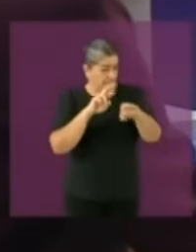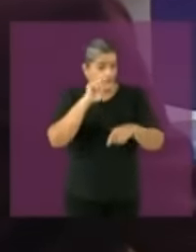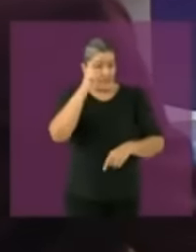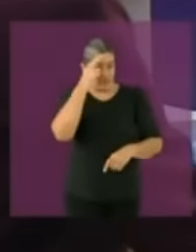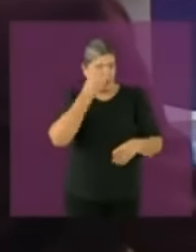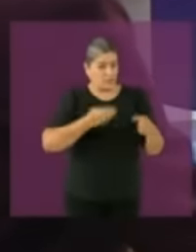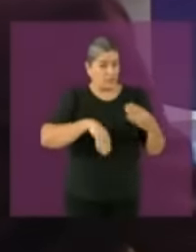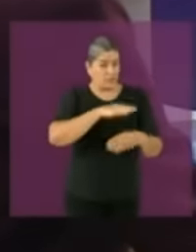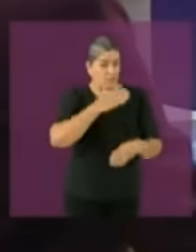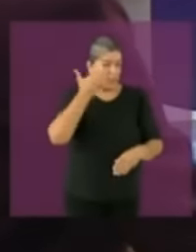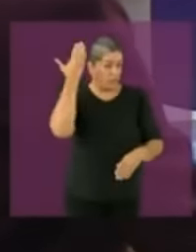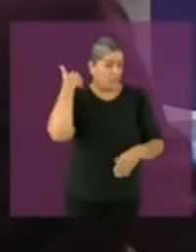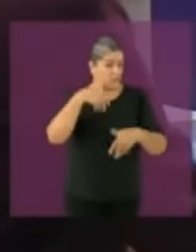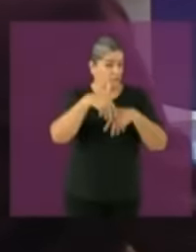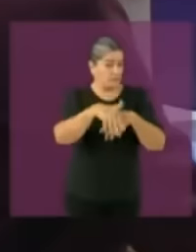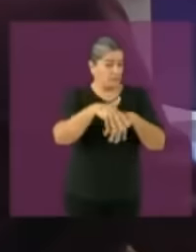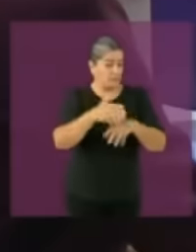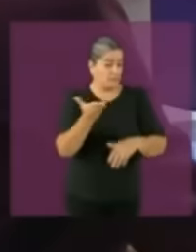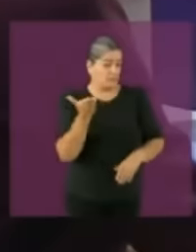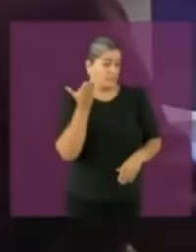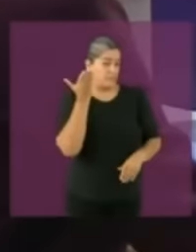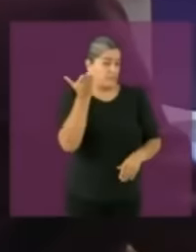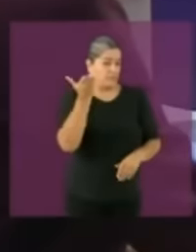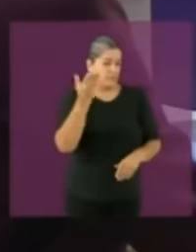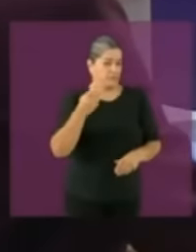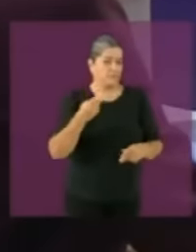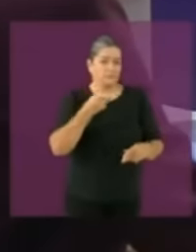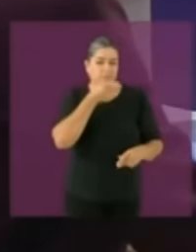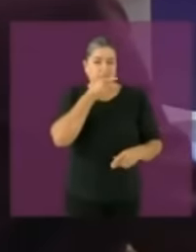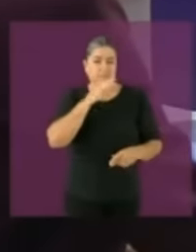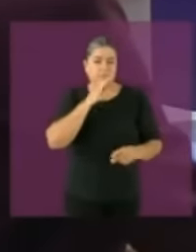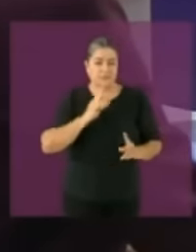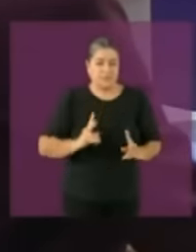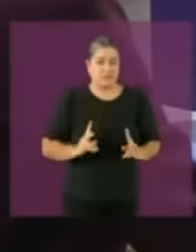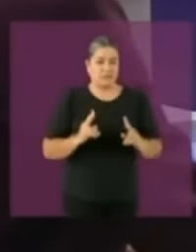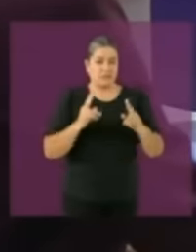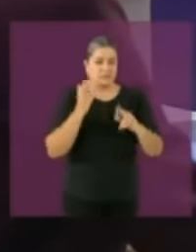ella se lo plantea, la reportera del periódico El Nacional.